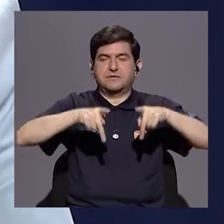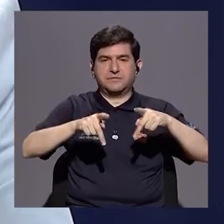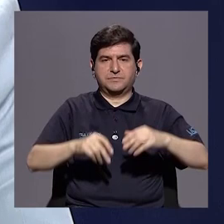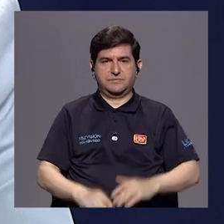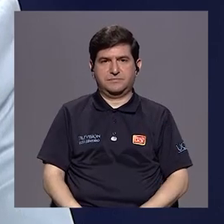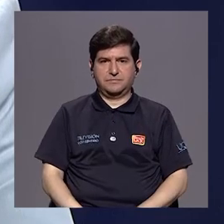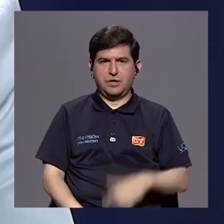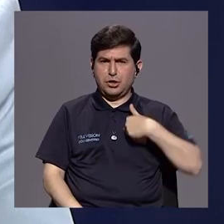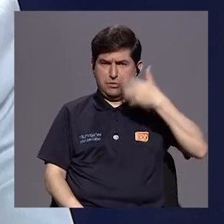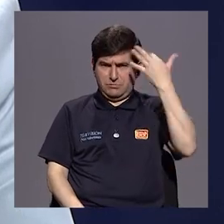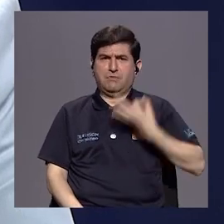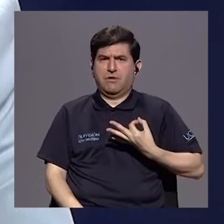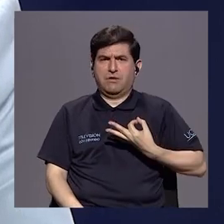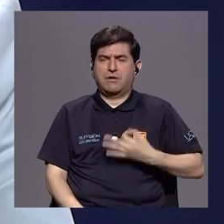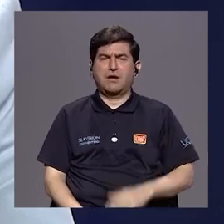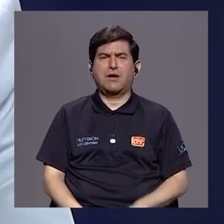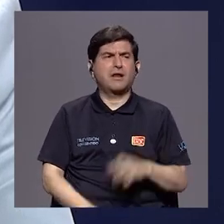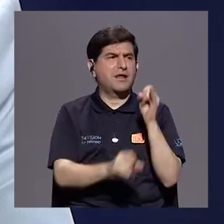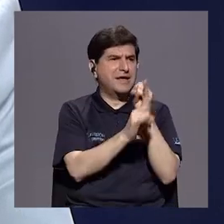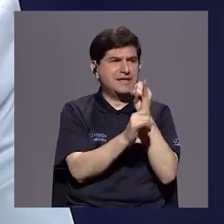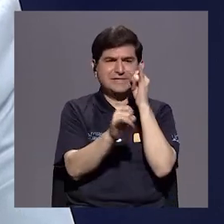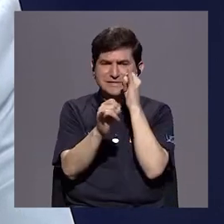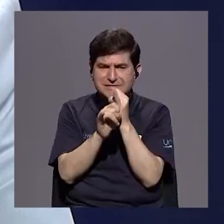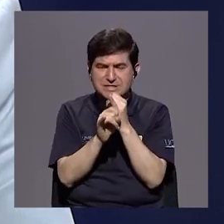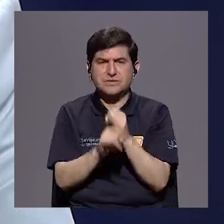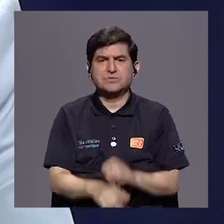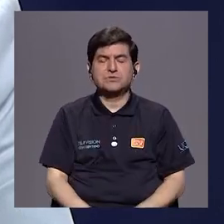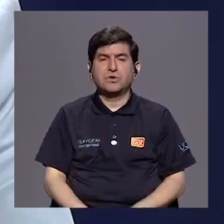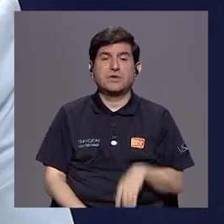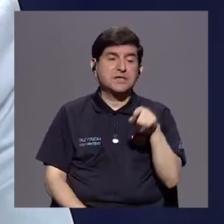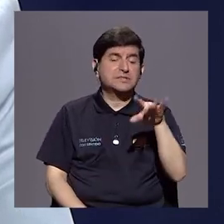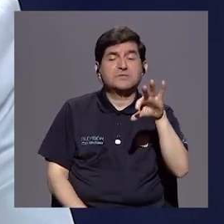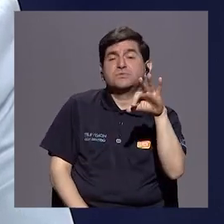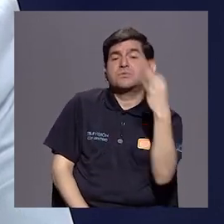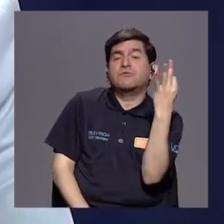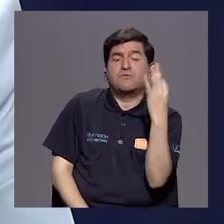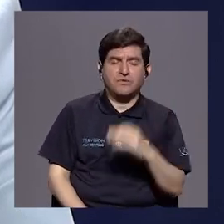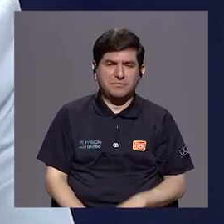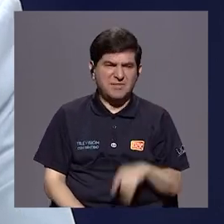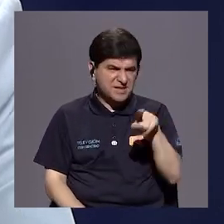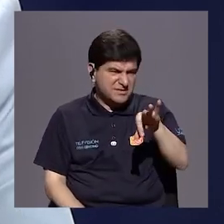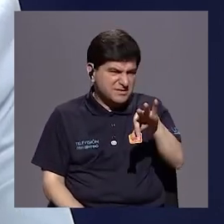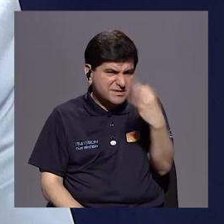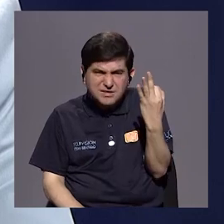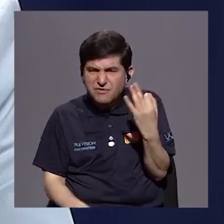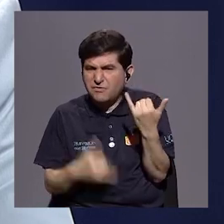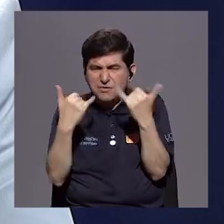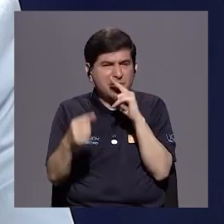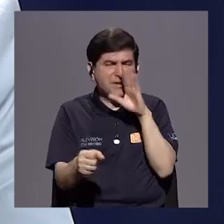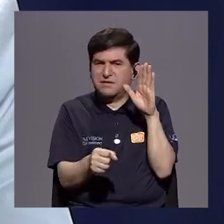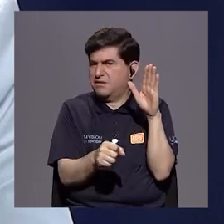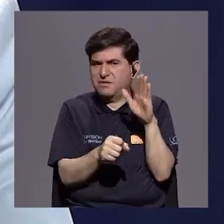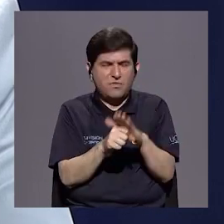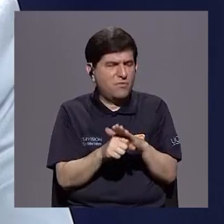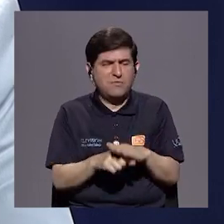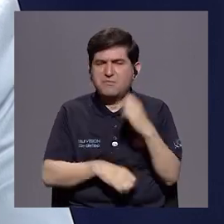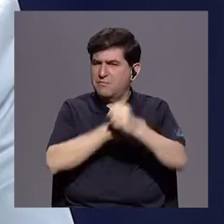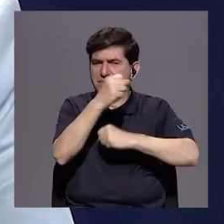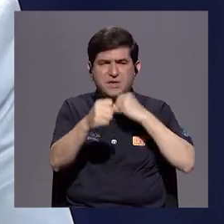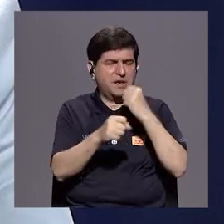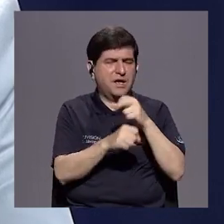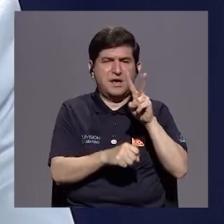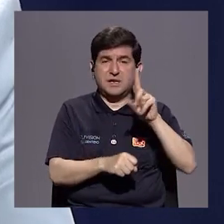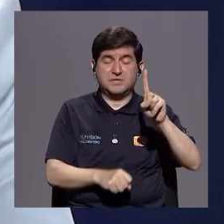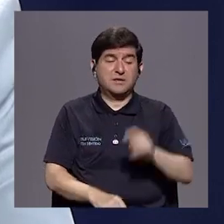de la población y me parece que las instituciones son medios si esos medios no están acordes al